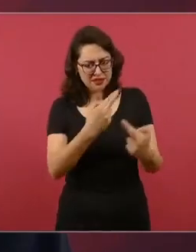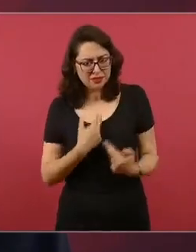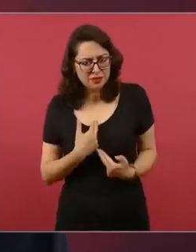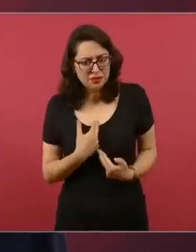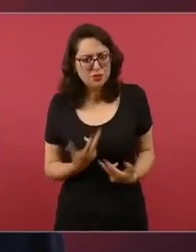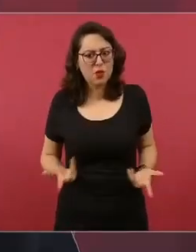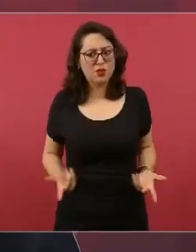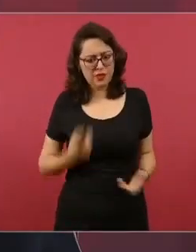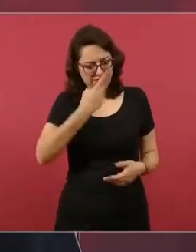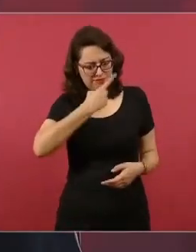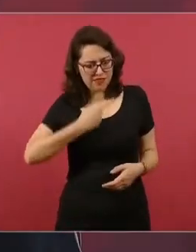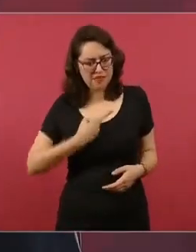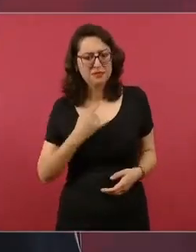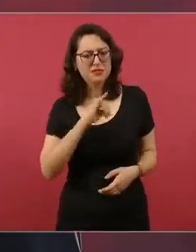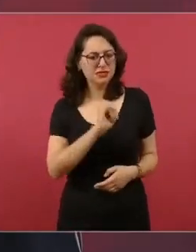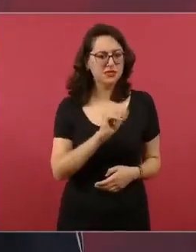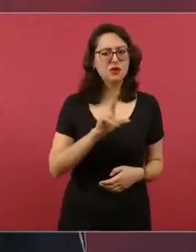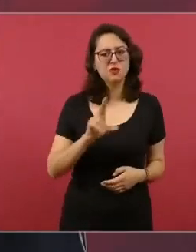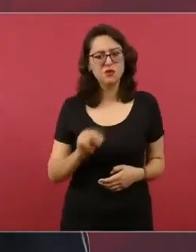replican